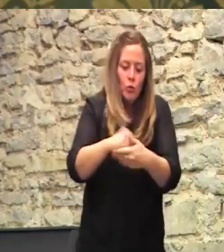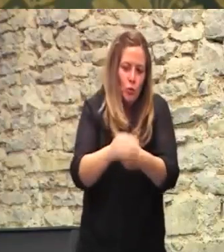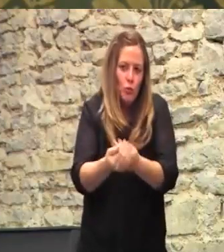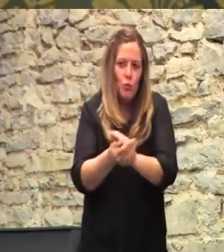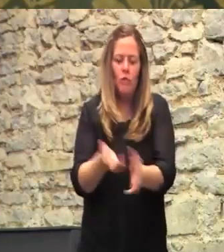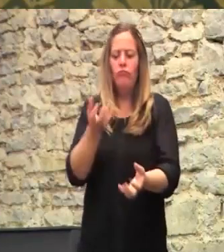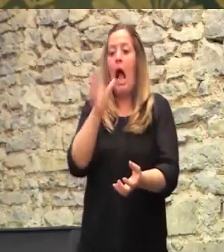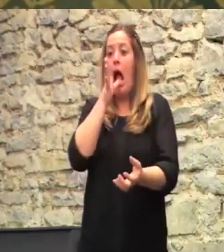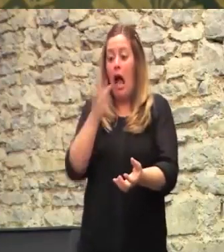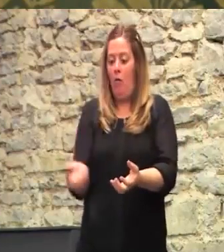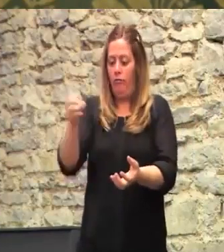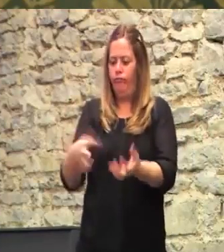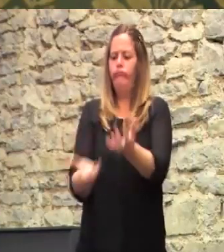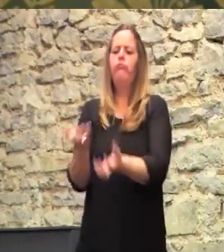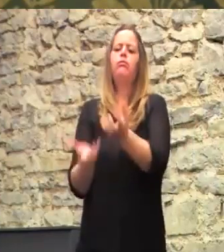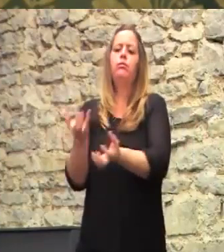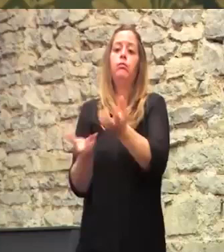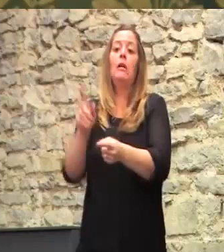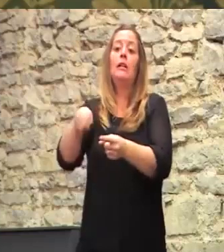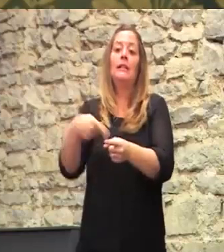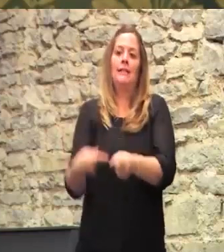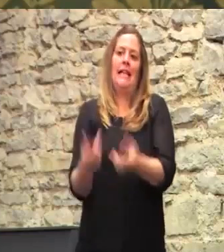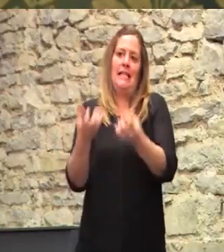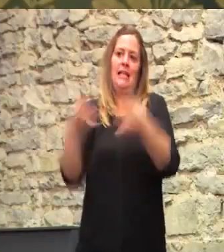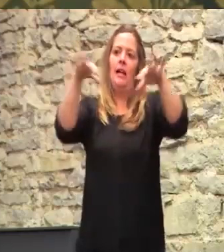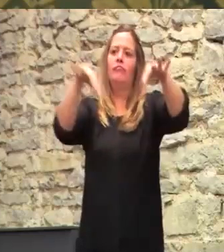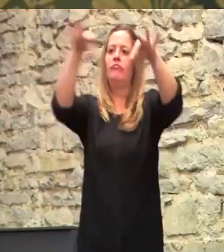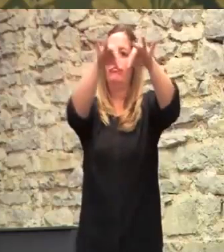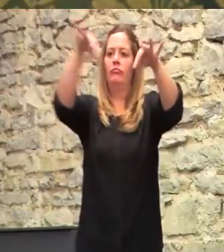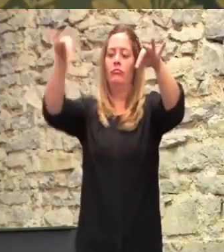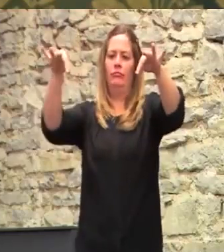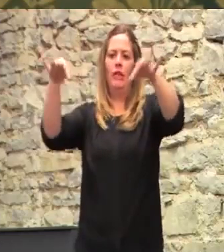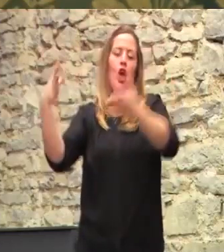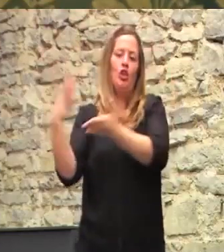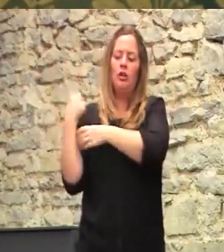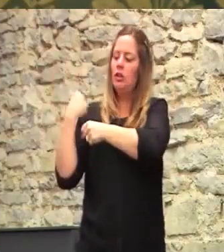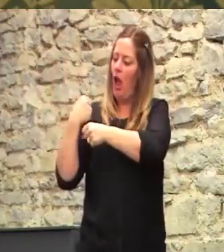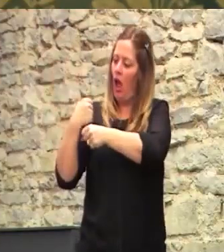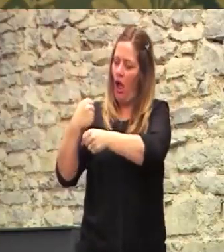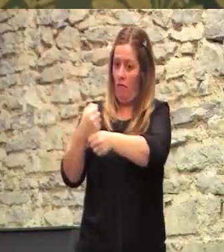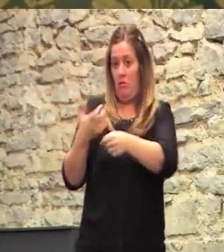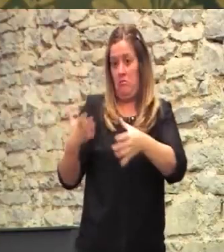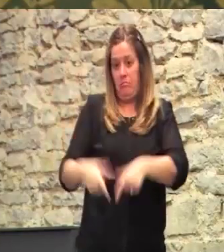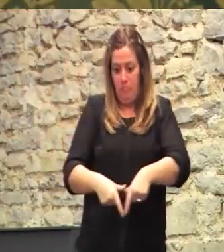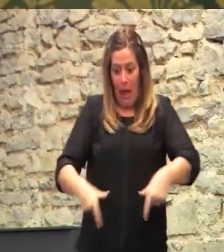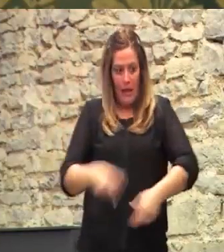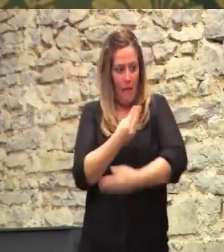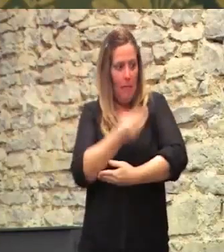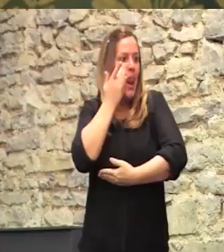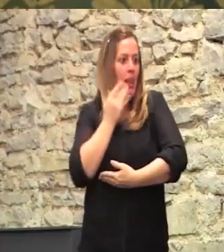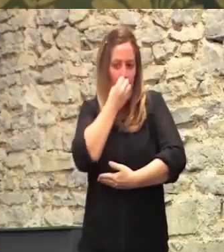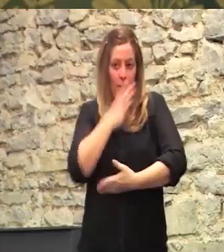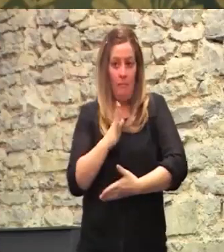los microbios y después ponerlos a secar todo eso era el trabajo de los pañales pero lo interesante es que ella